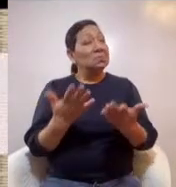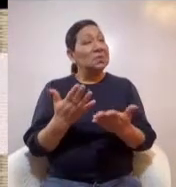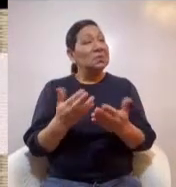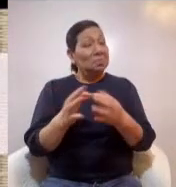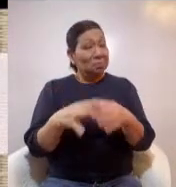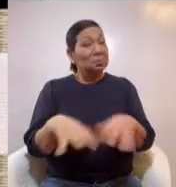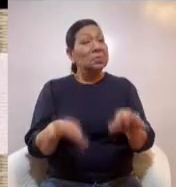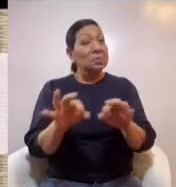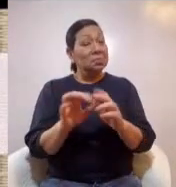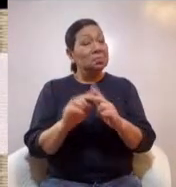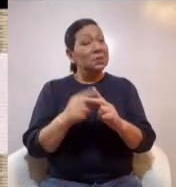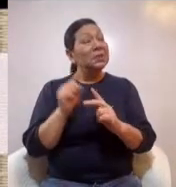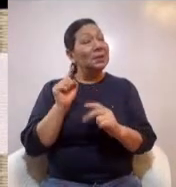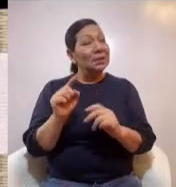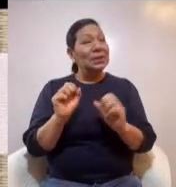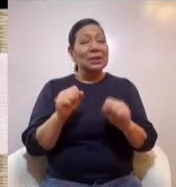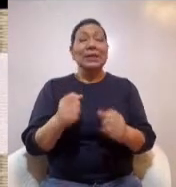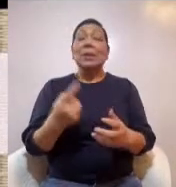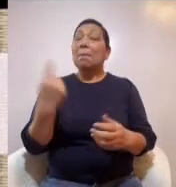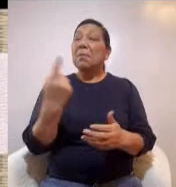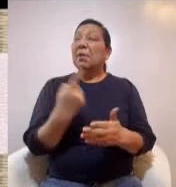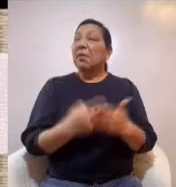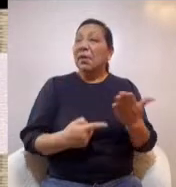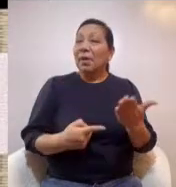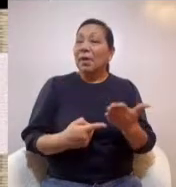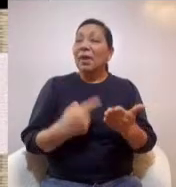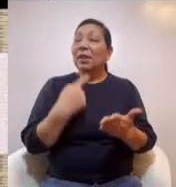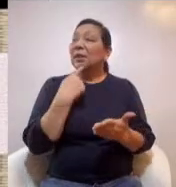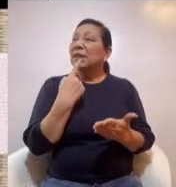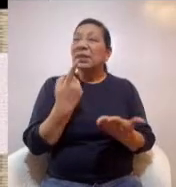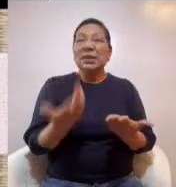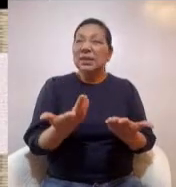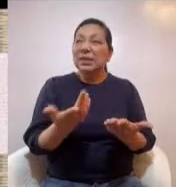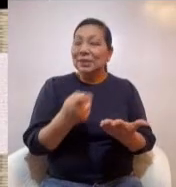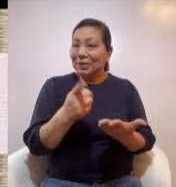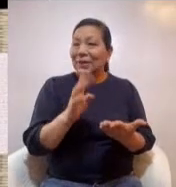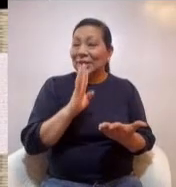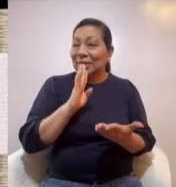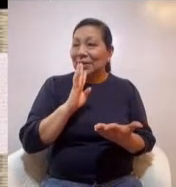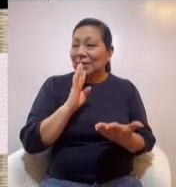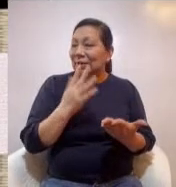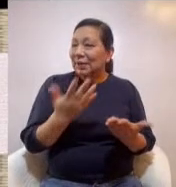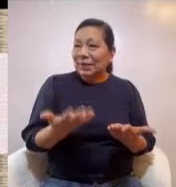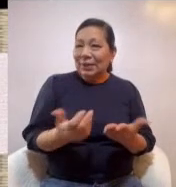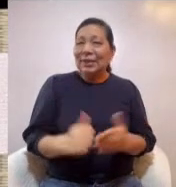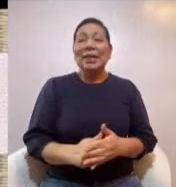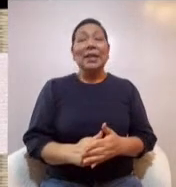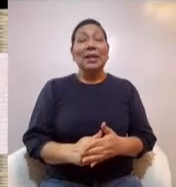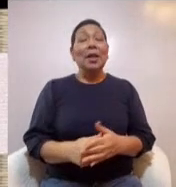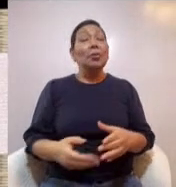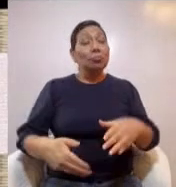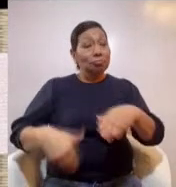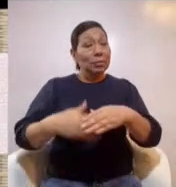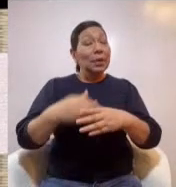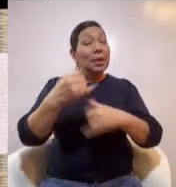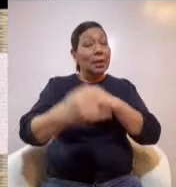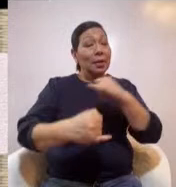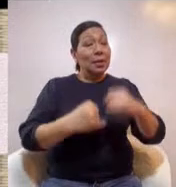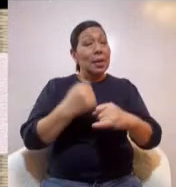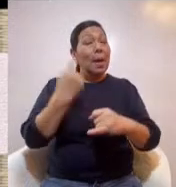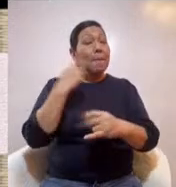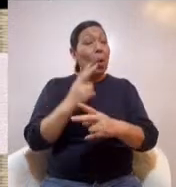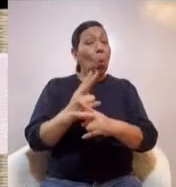Nos parece muy relevante que empecemos por allí, ¿no? Lo primero que habría que decir, como tú muy bien lo señalaste, es que la